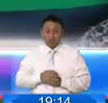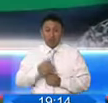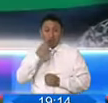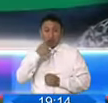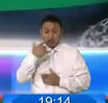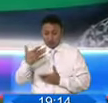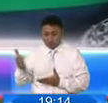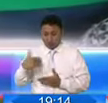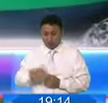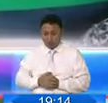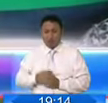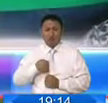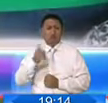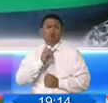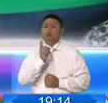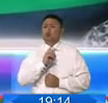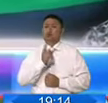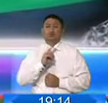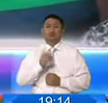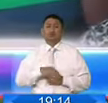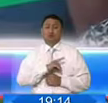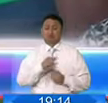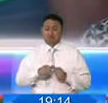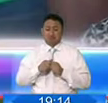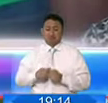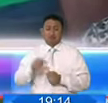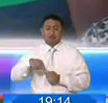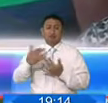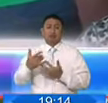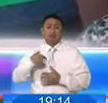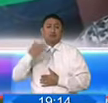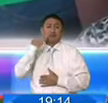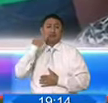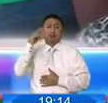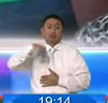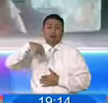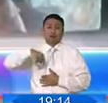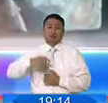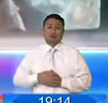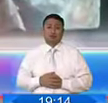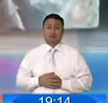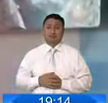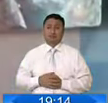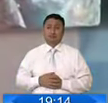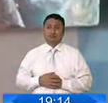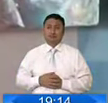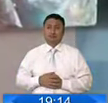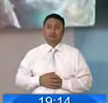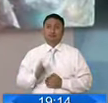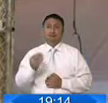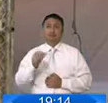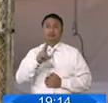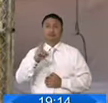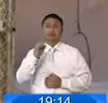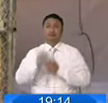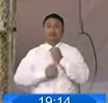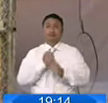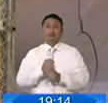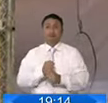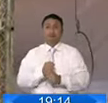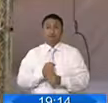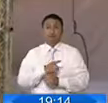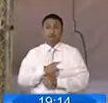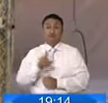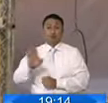quitar pero ella dice que no se quiere ir ella está dando su mamá la joven de 20 años será velada en la